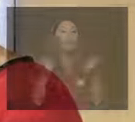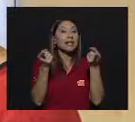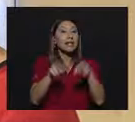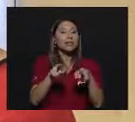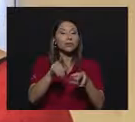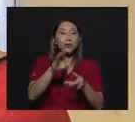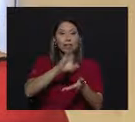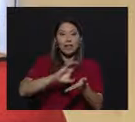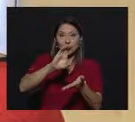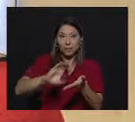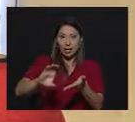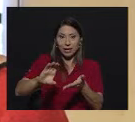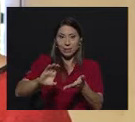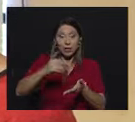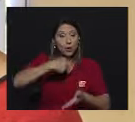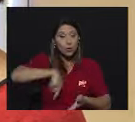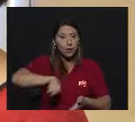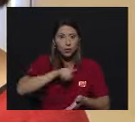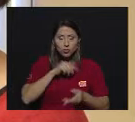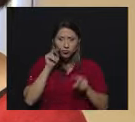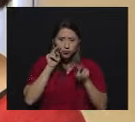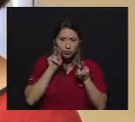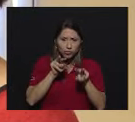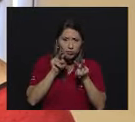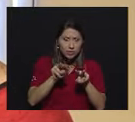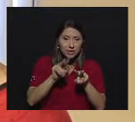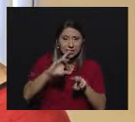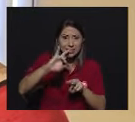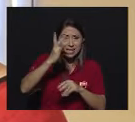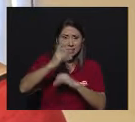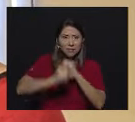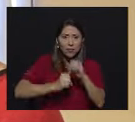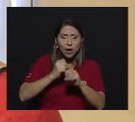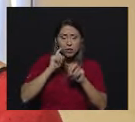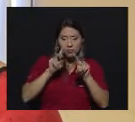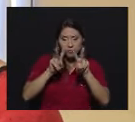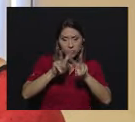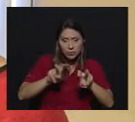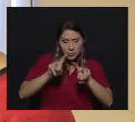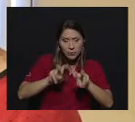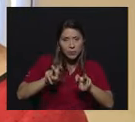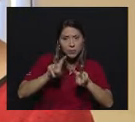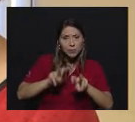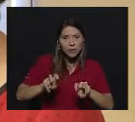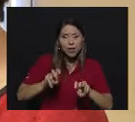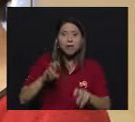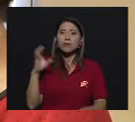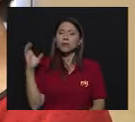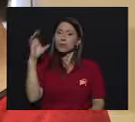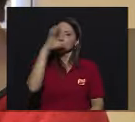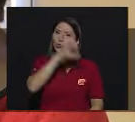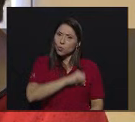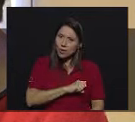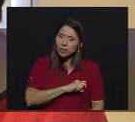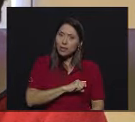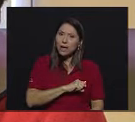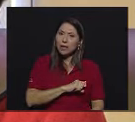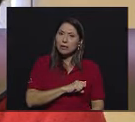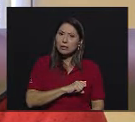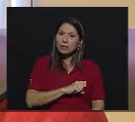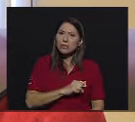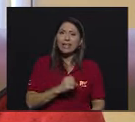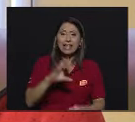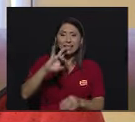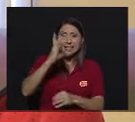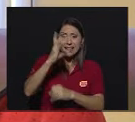Que en el caso de la secundaria, cuando llegamos a hacer un análisis de séptimo, nos damos cuenta que hay